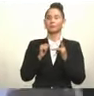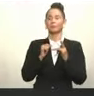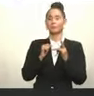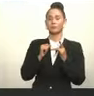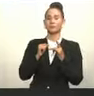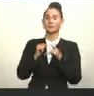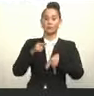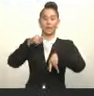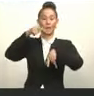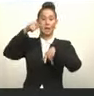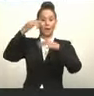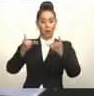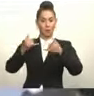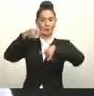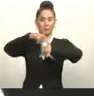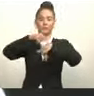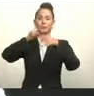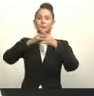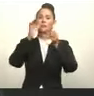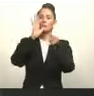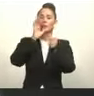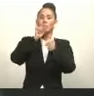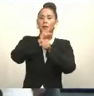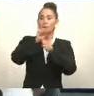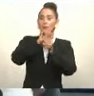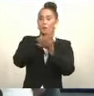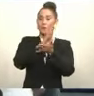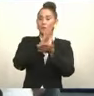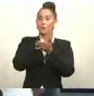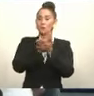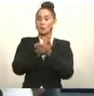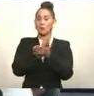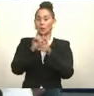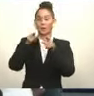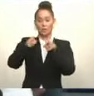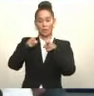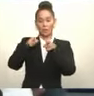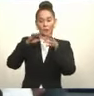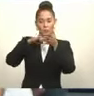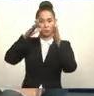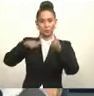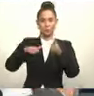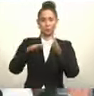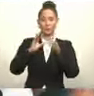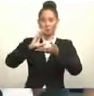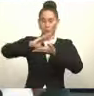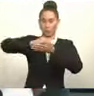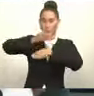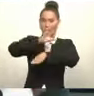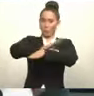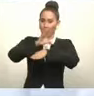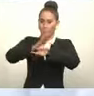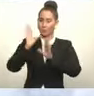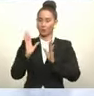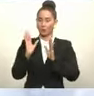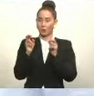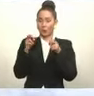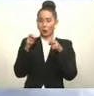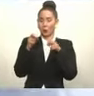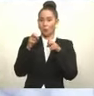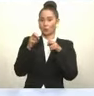Al momento de iniciar el año escolar, los estudiantes que dispongan de un dispositivo tecnológico y de